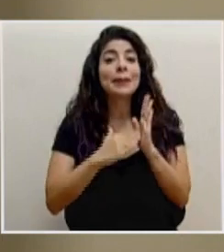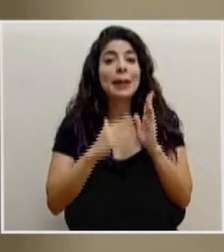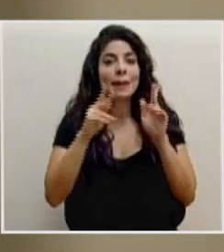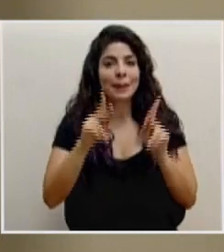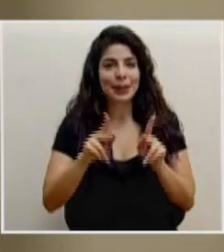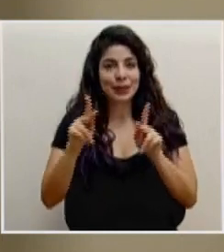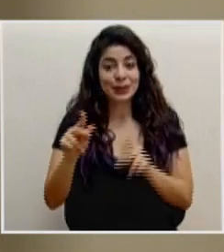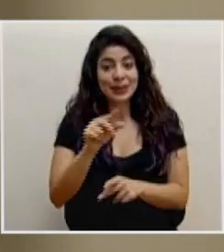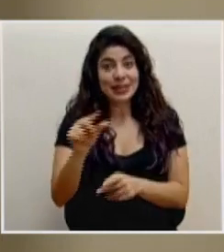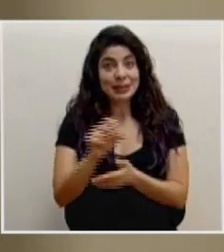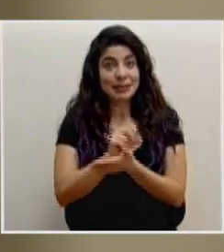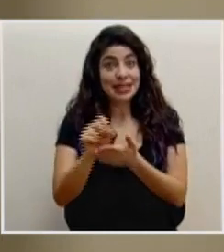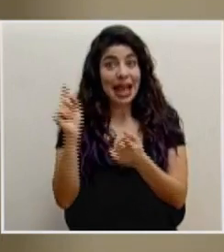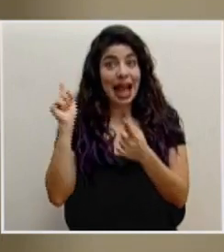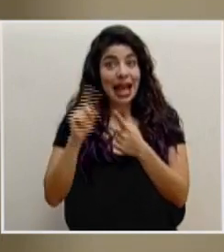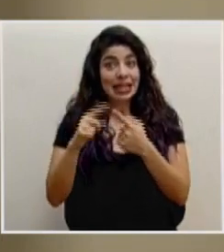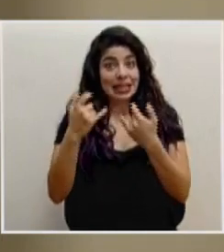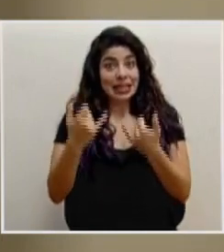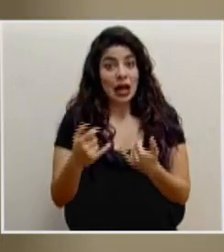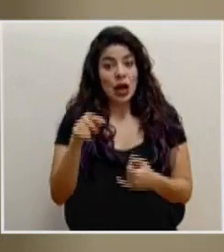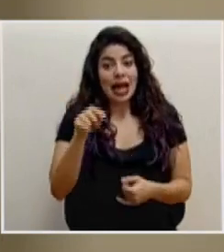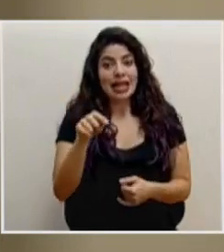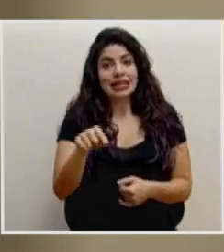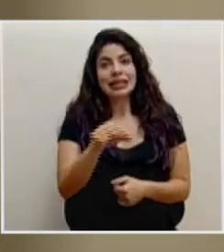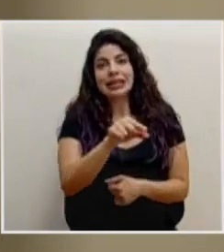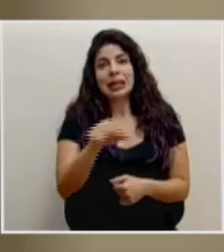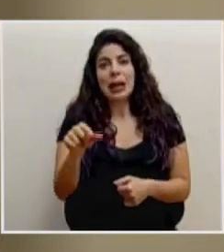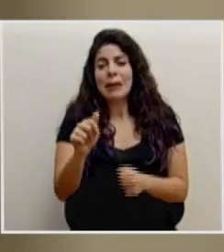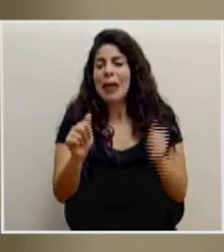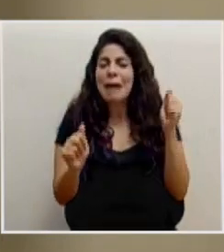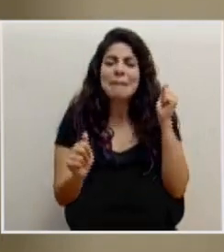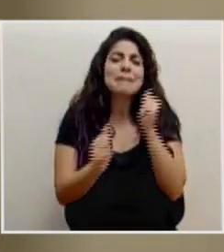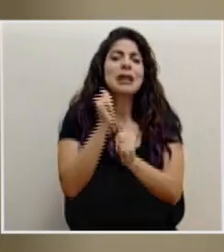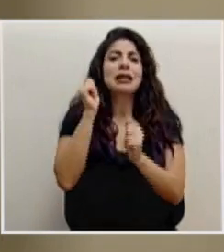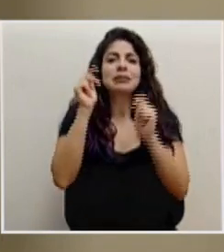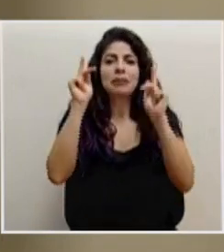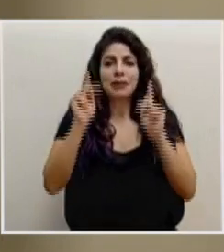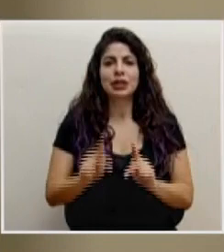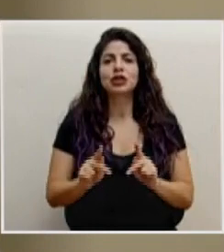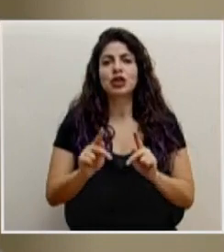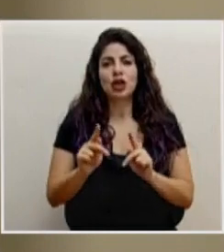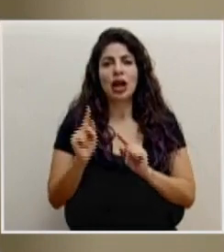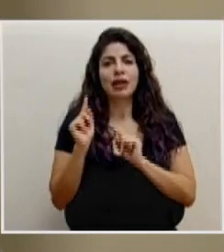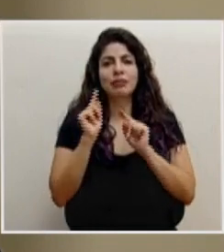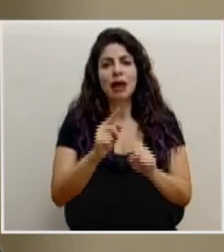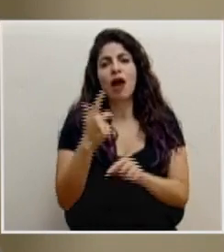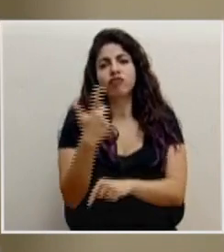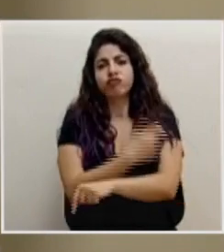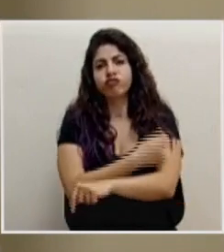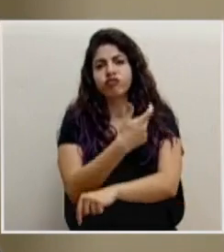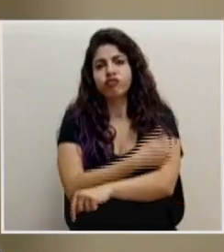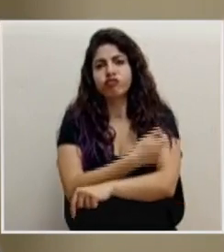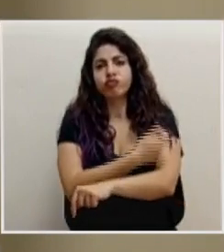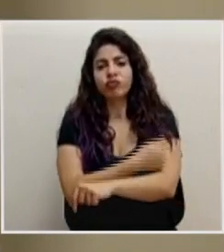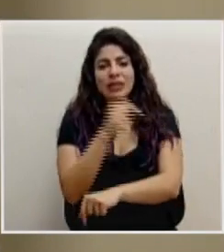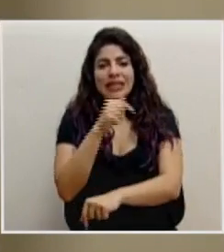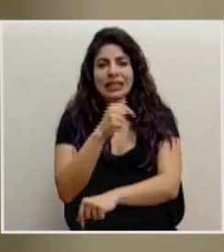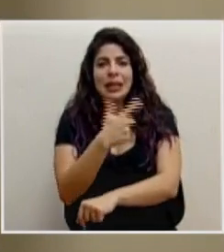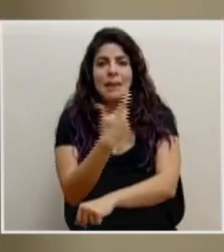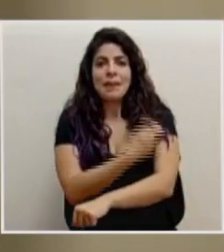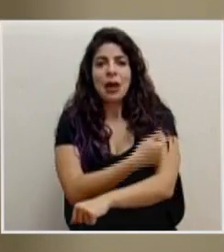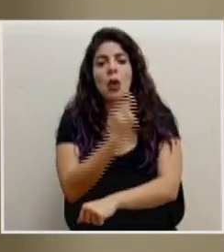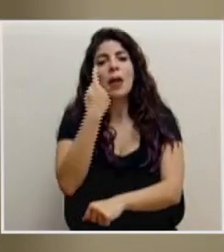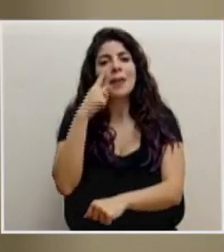La Semana Santa hasta la fecha será la semana en que más personas reciban una dosis de vacunación